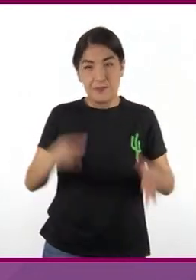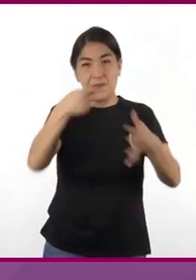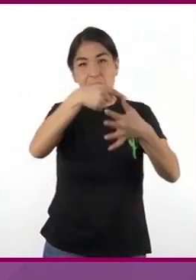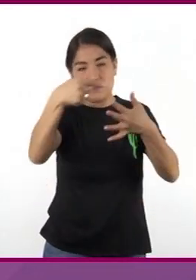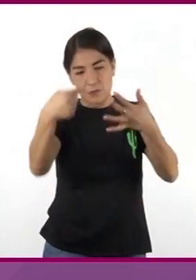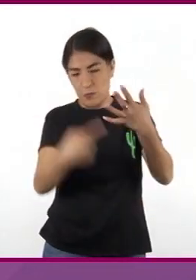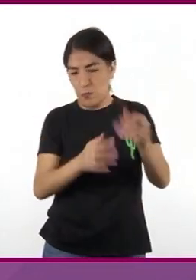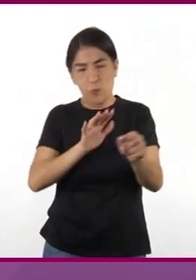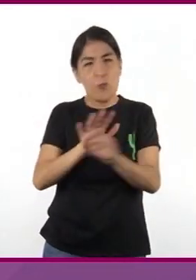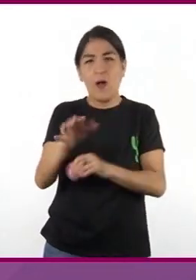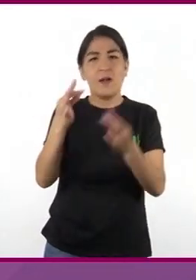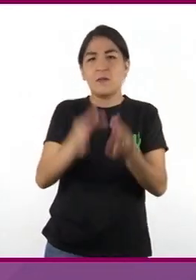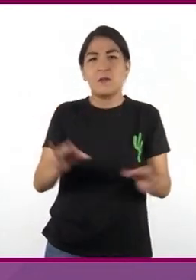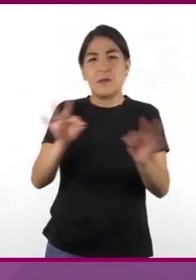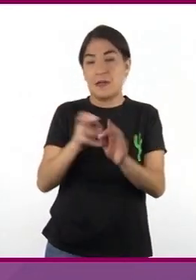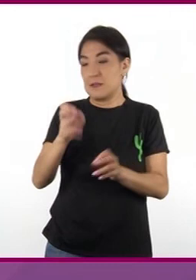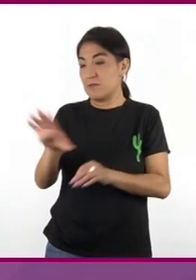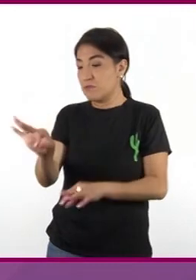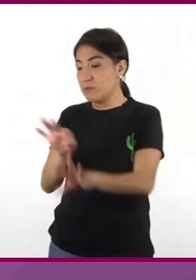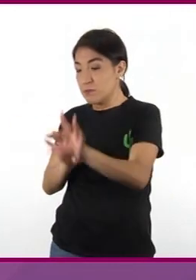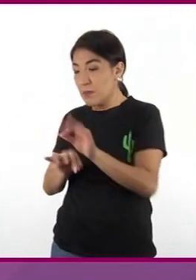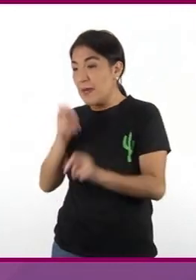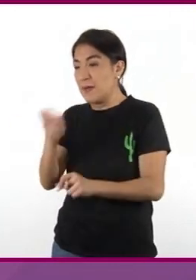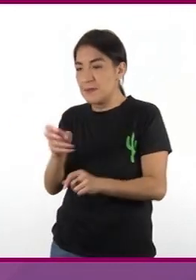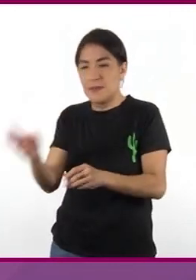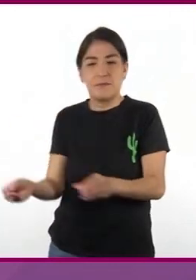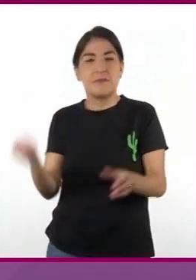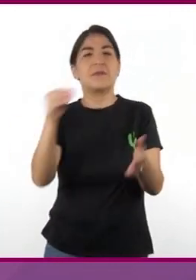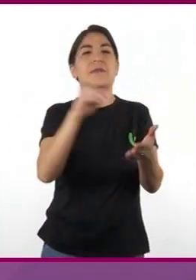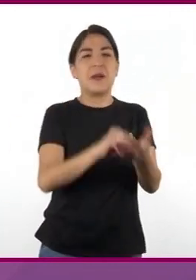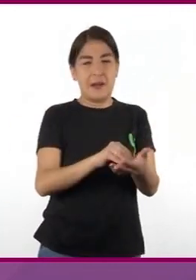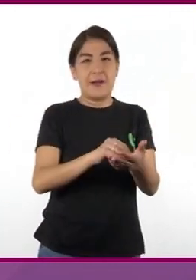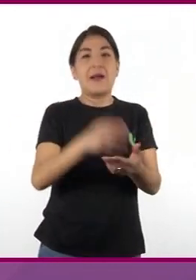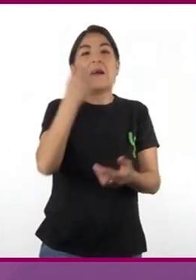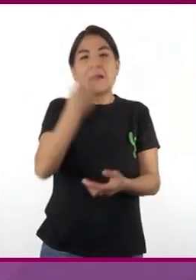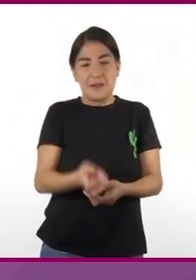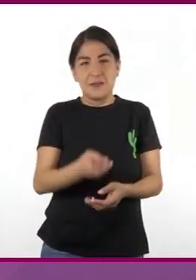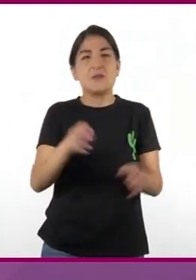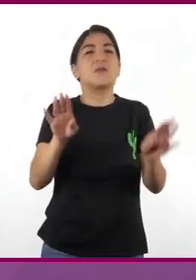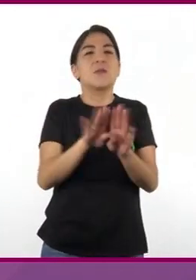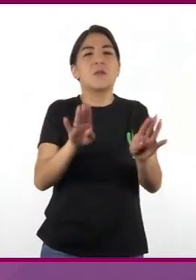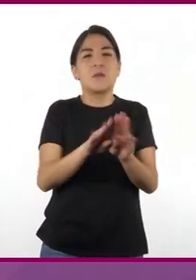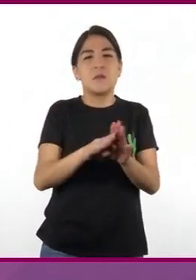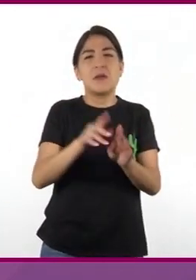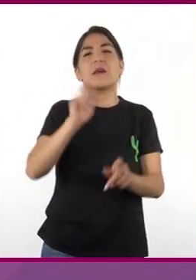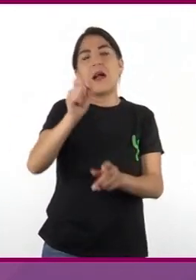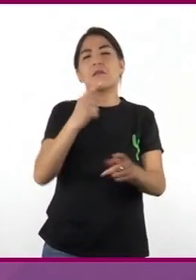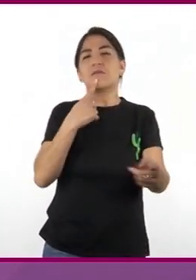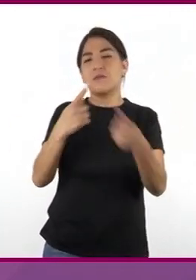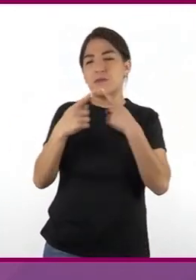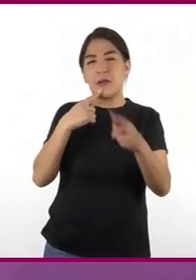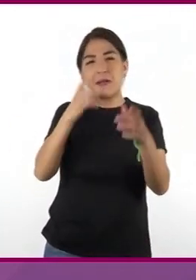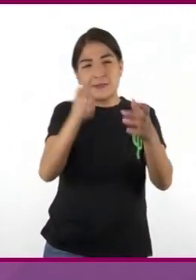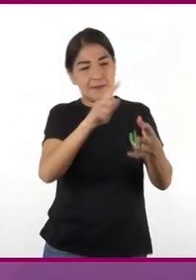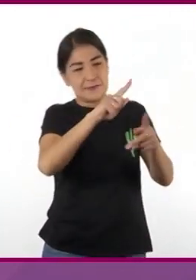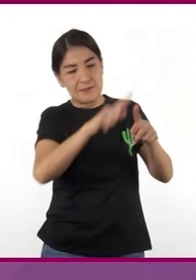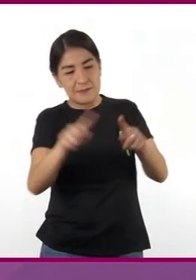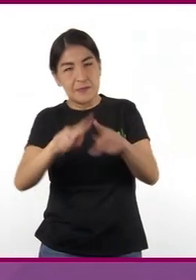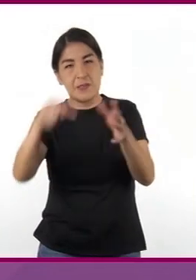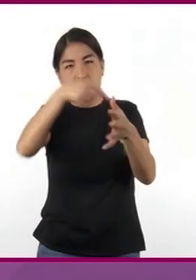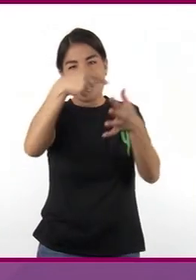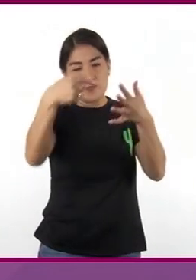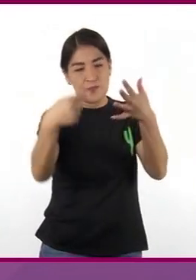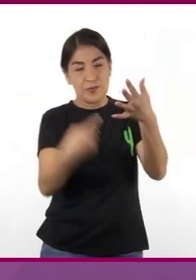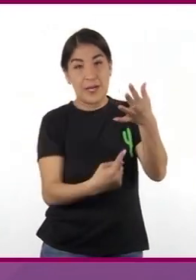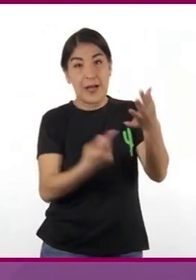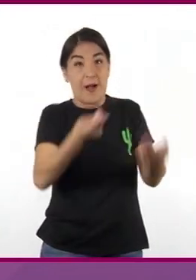puedan aplicarse al conjunto de los textos seleccionados y, dado el caso, señalar las diferencias que existen dentro de la producción